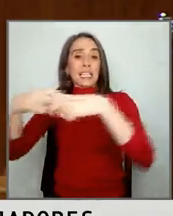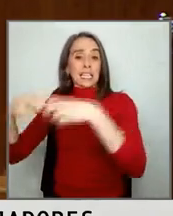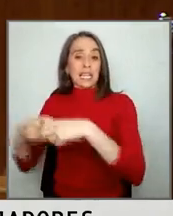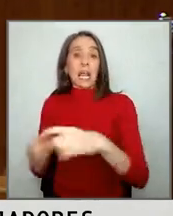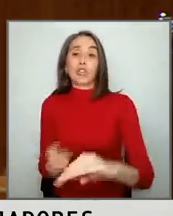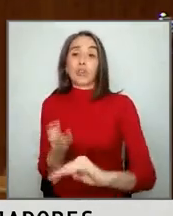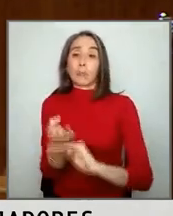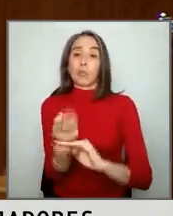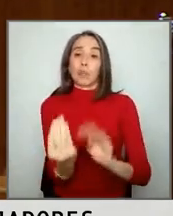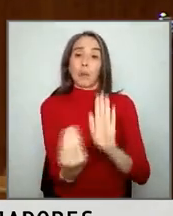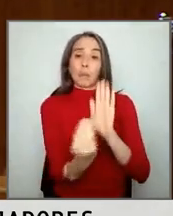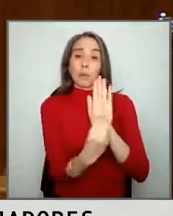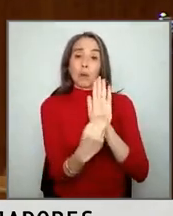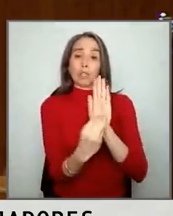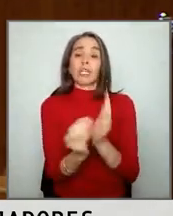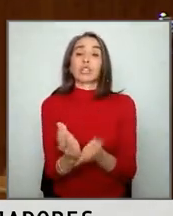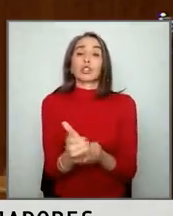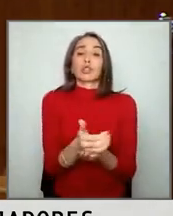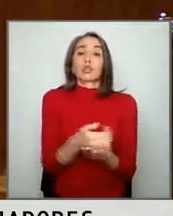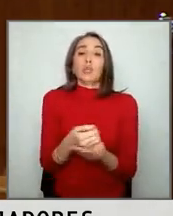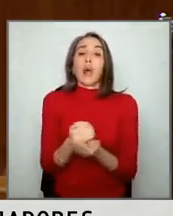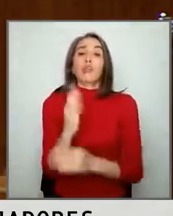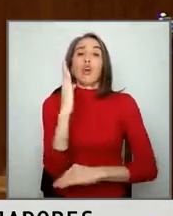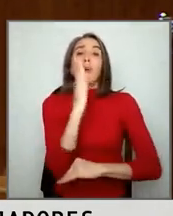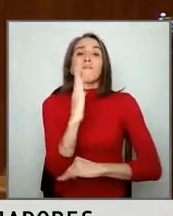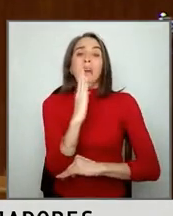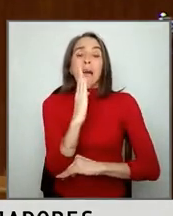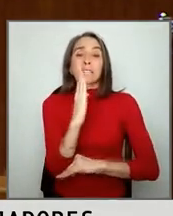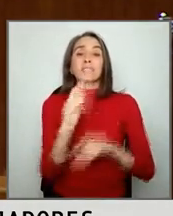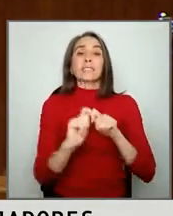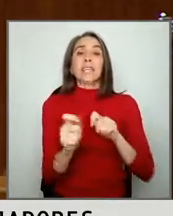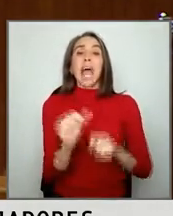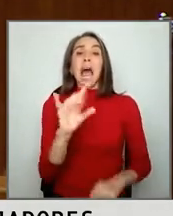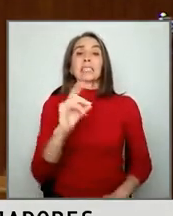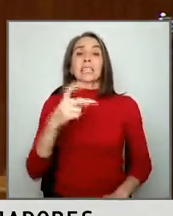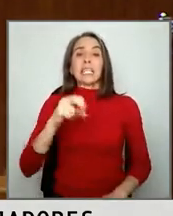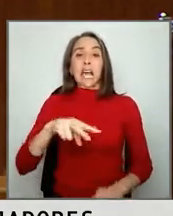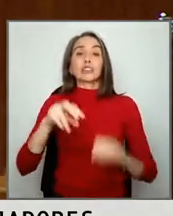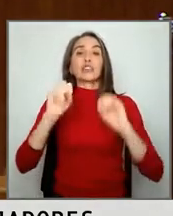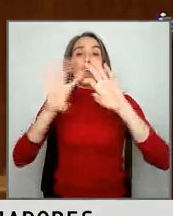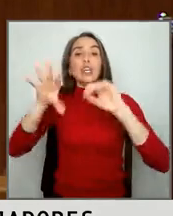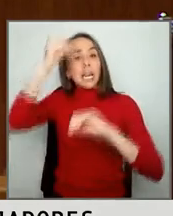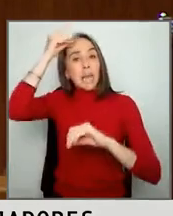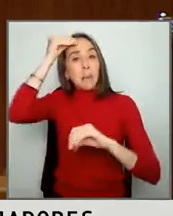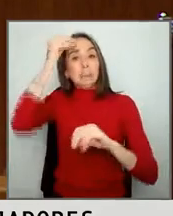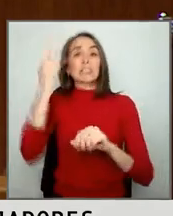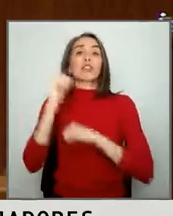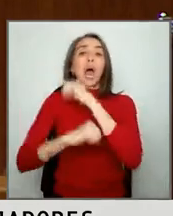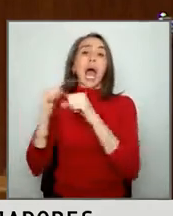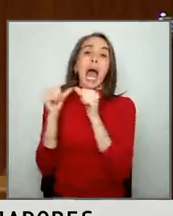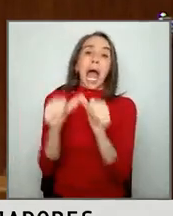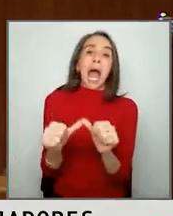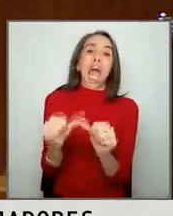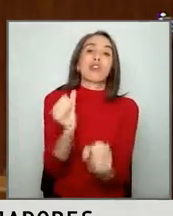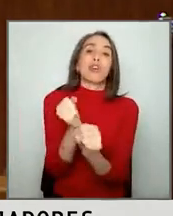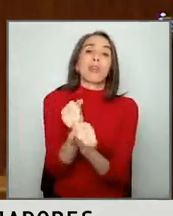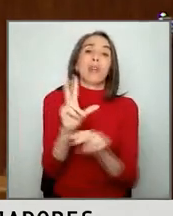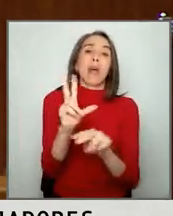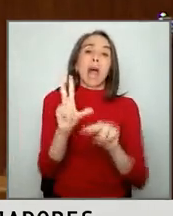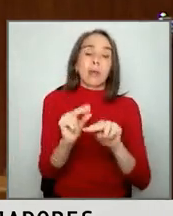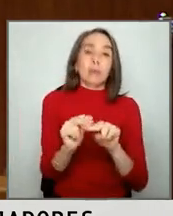al sueldo base las asignaciones de capacitación antigüedad desempeño y responsabilidad